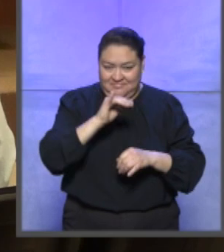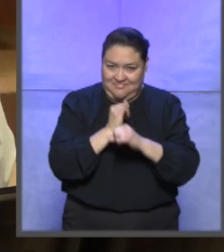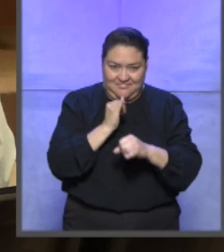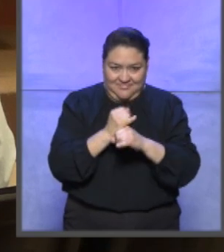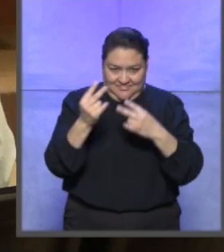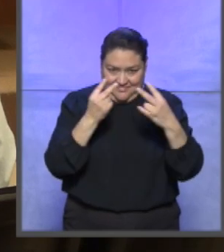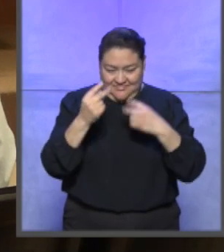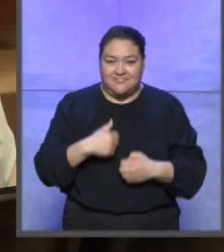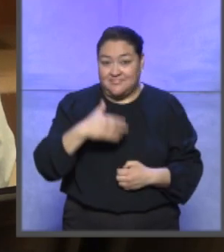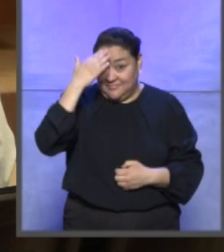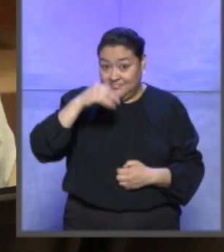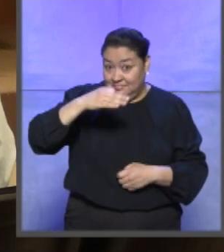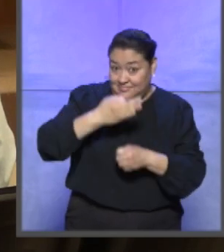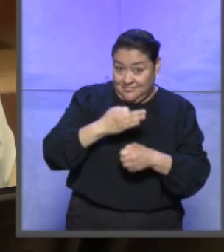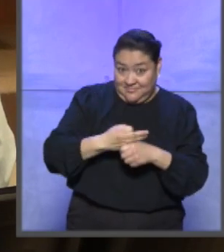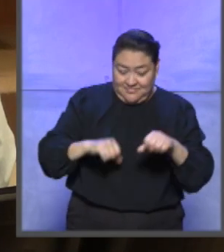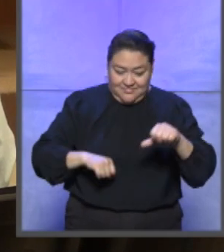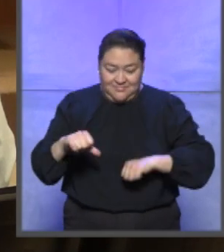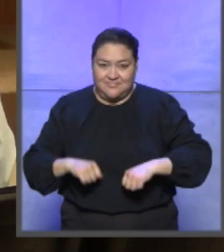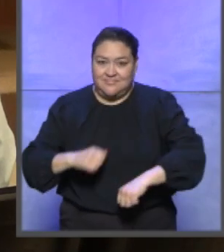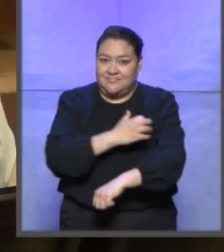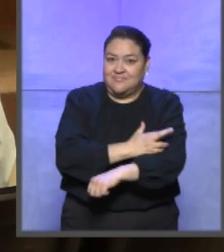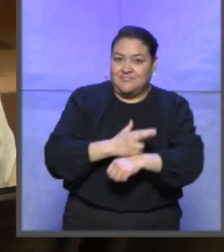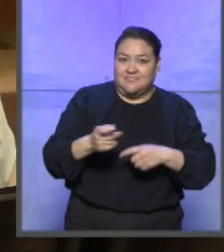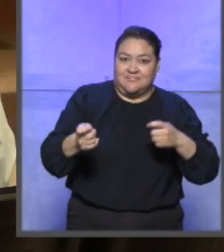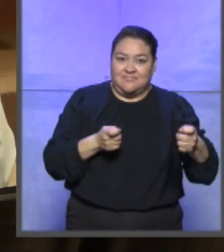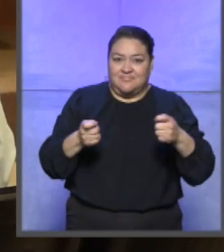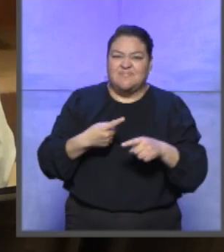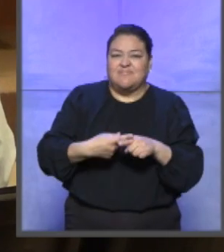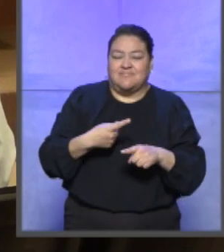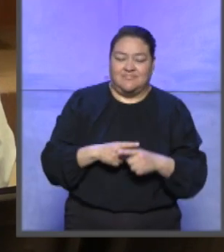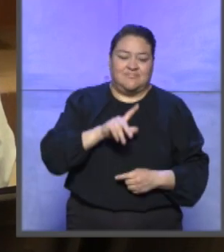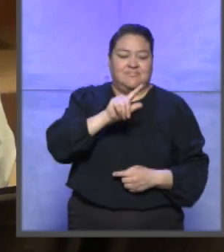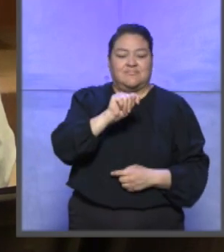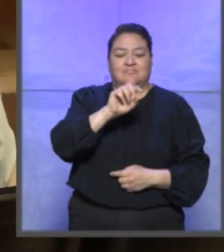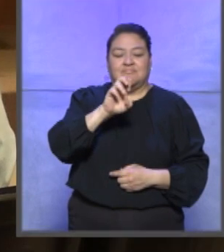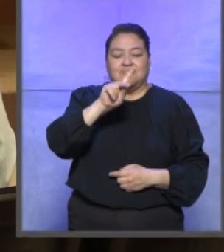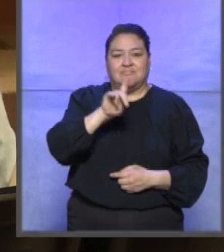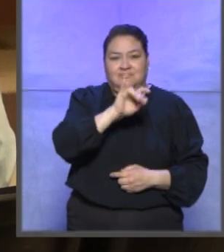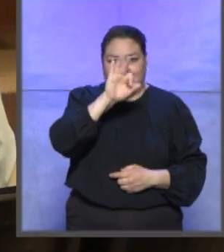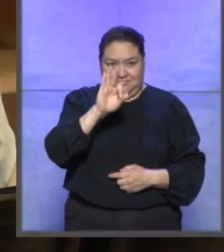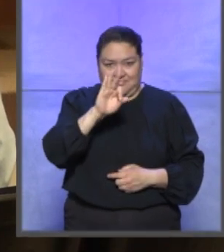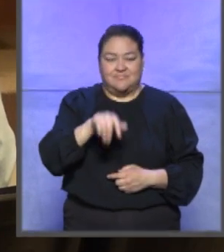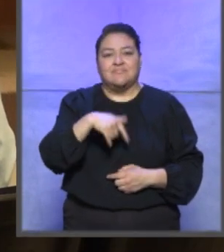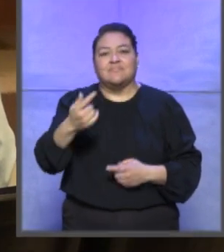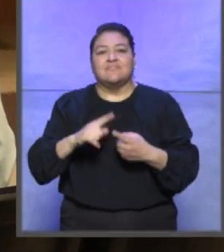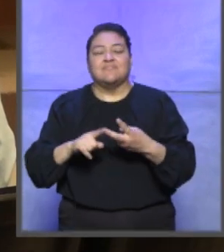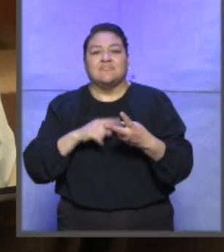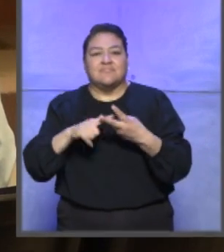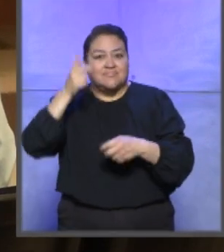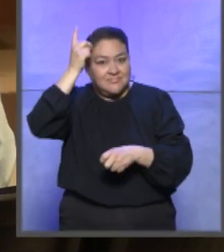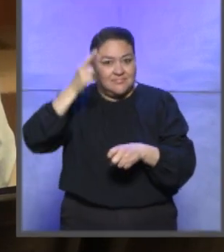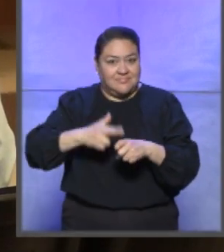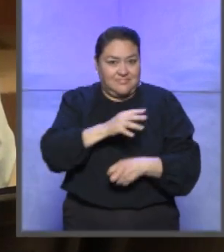digitales. La presente actividad es coordinada por el Tribunal Electoral del Poder Judicial de la Federación por